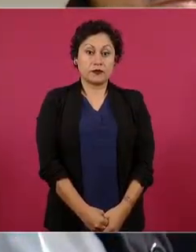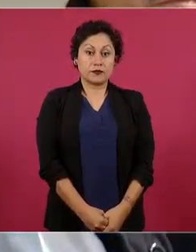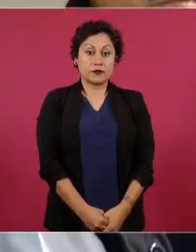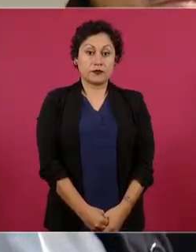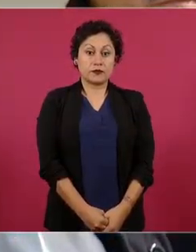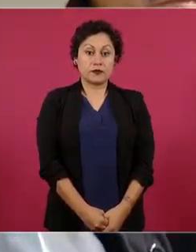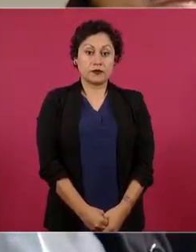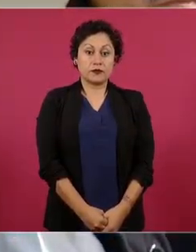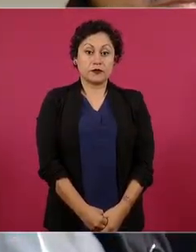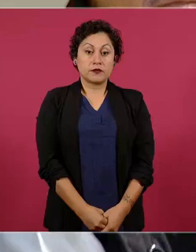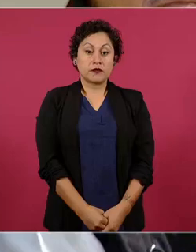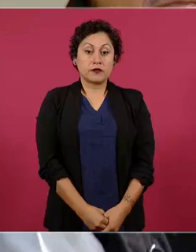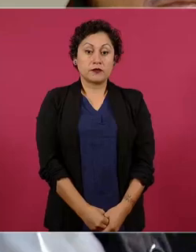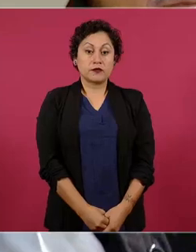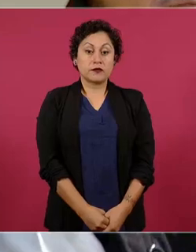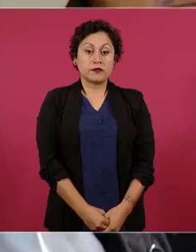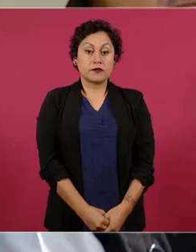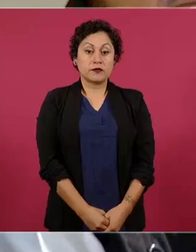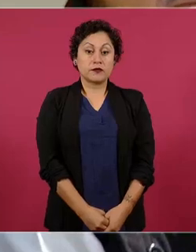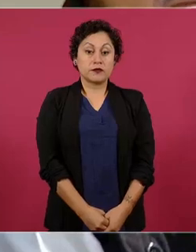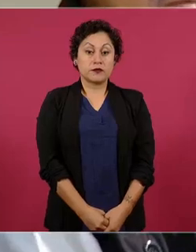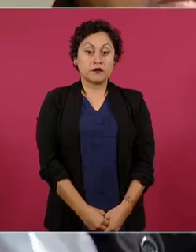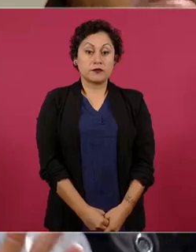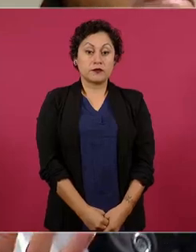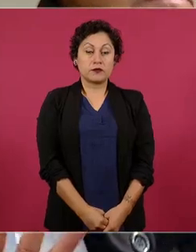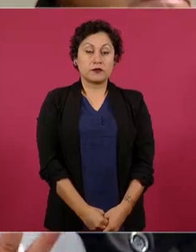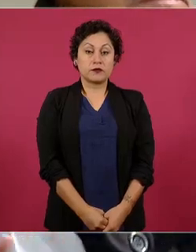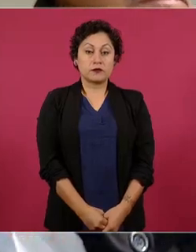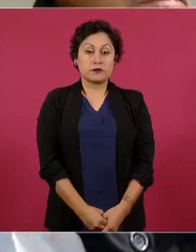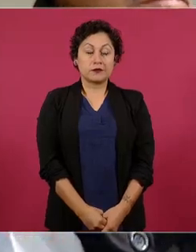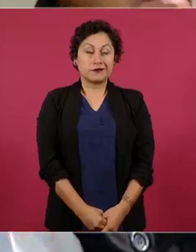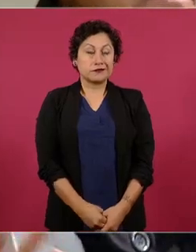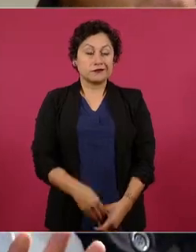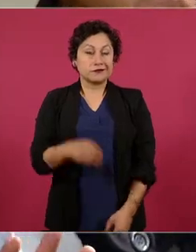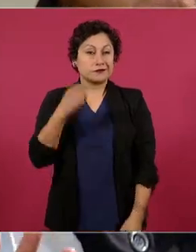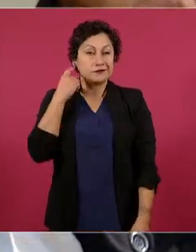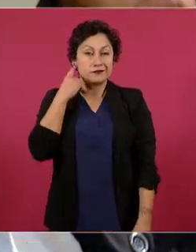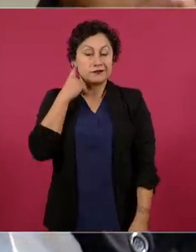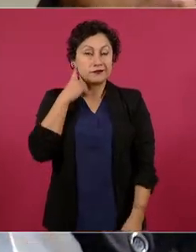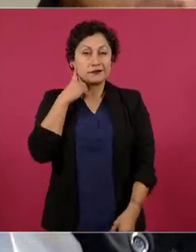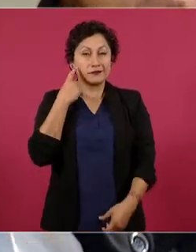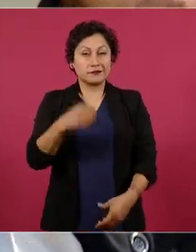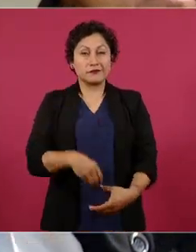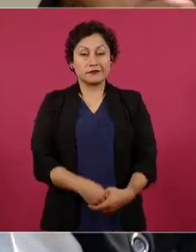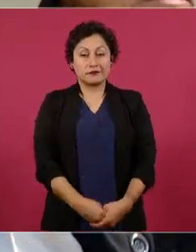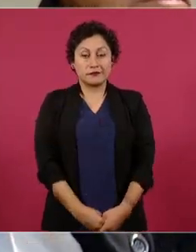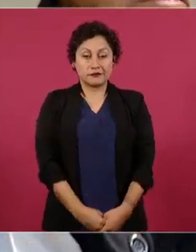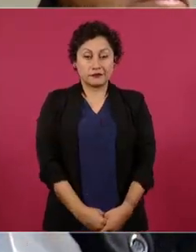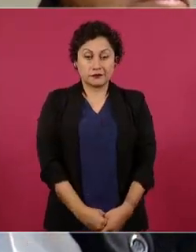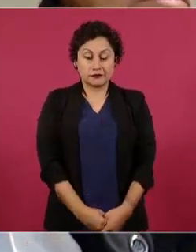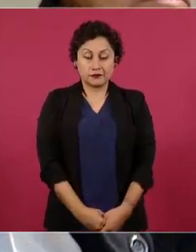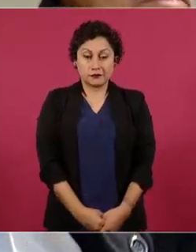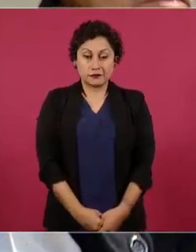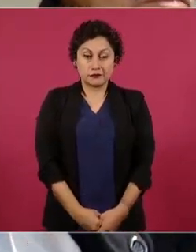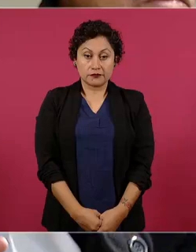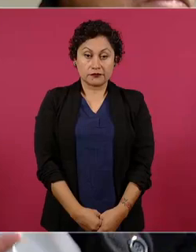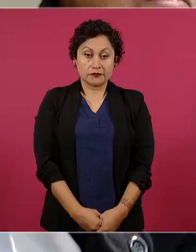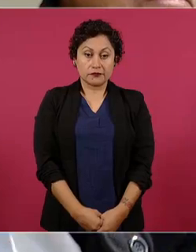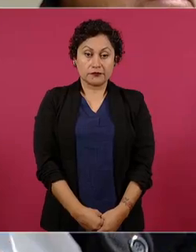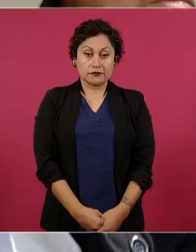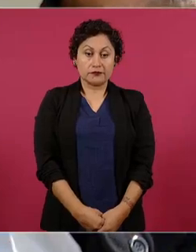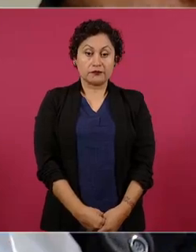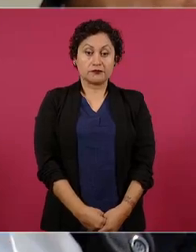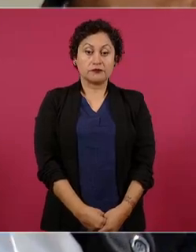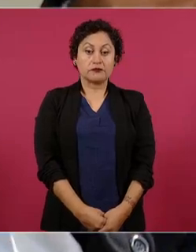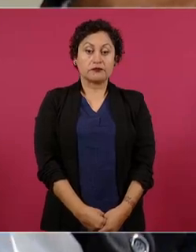importante. Fueron 7 horas de enfrentamiento en donde no intervino la policía. A las 8 de la noche interviene la